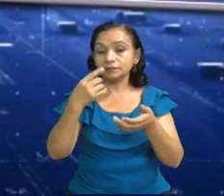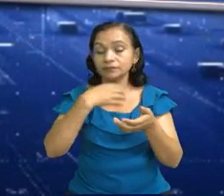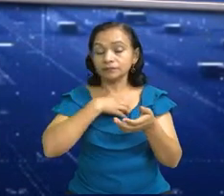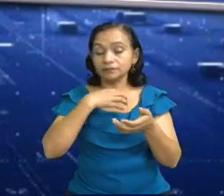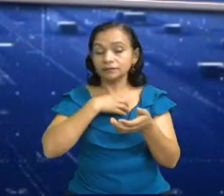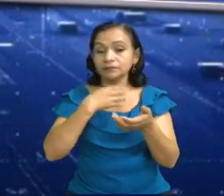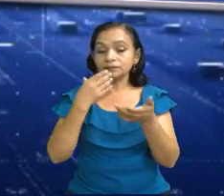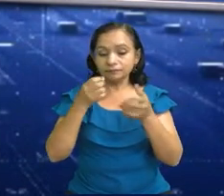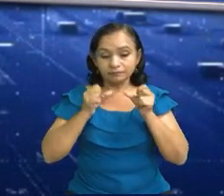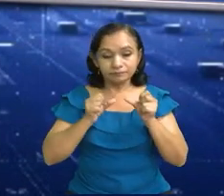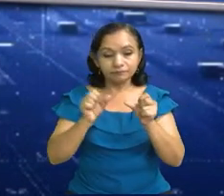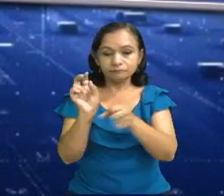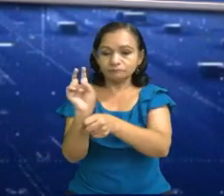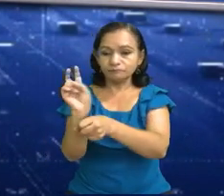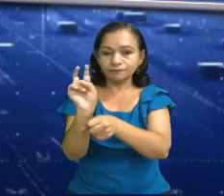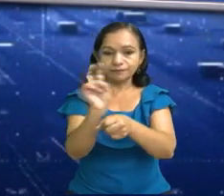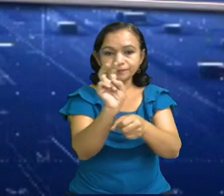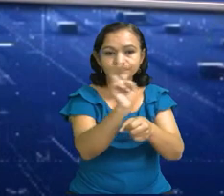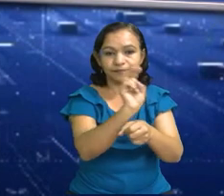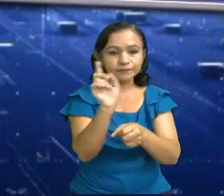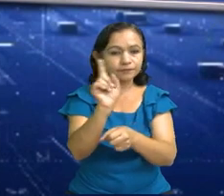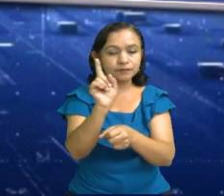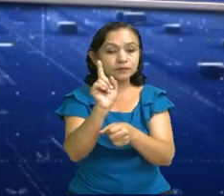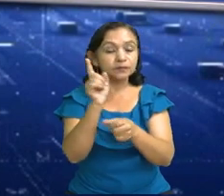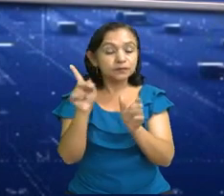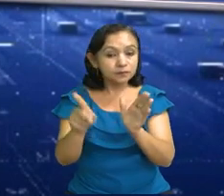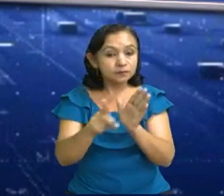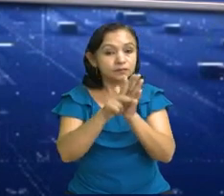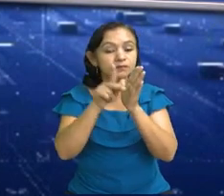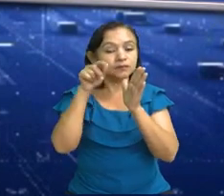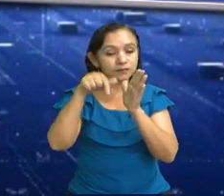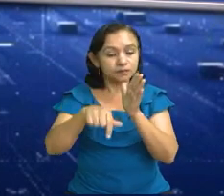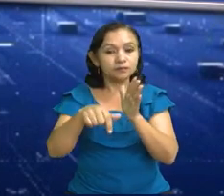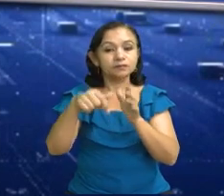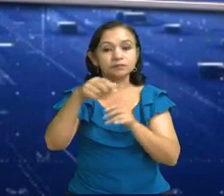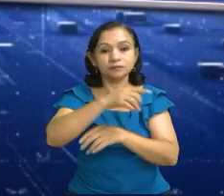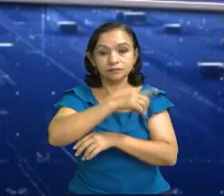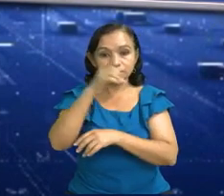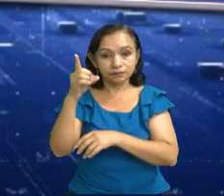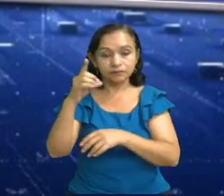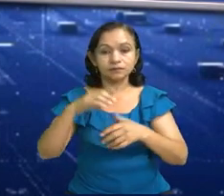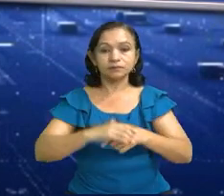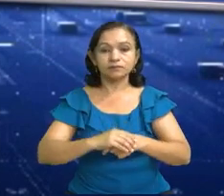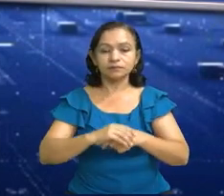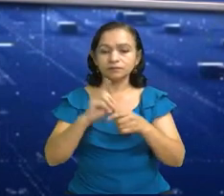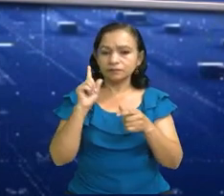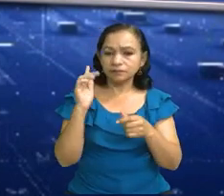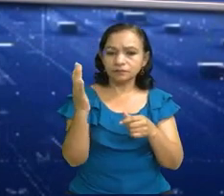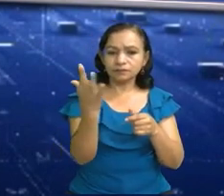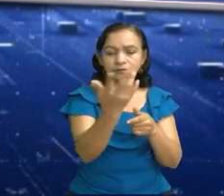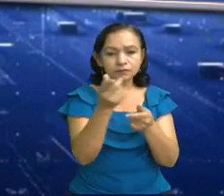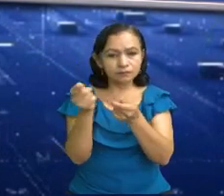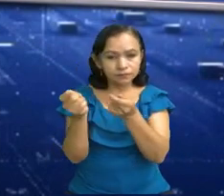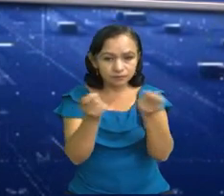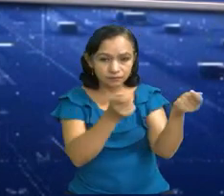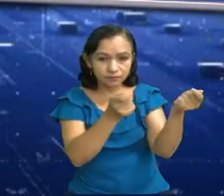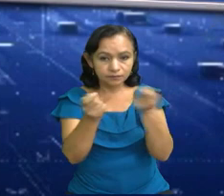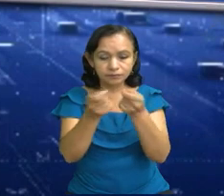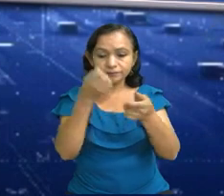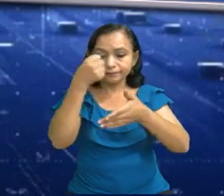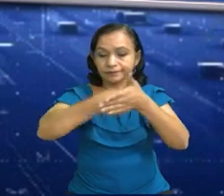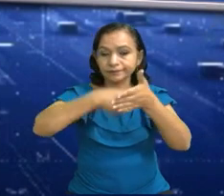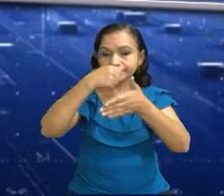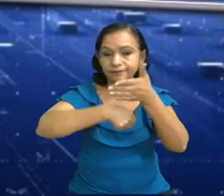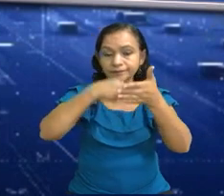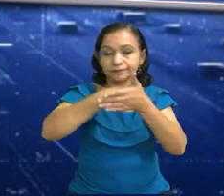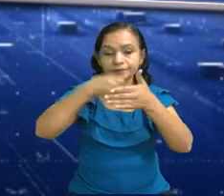vigilancia sigue activa y no hay una situación de riesgo reportada hasta el día de hoy. Nosotros mantendremos esta vigilancia fortalecida en los